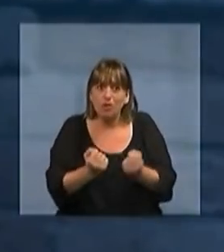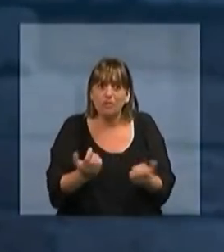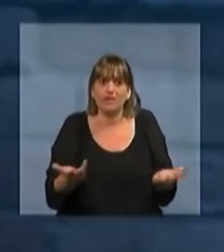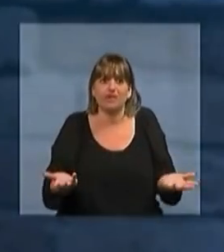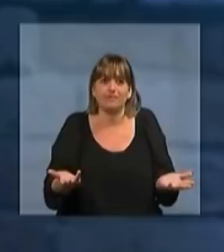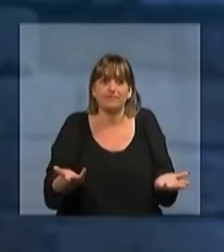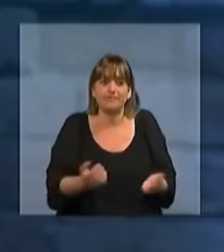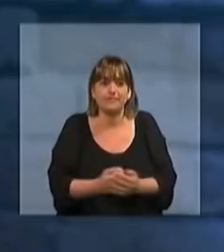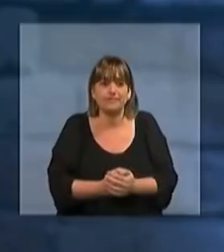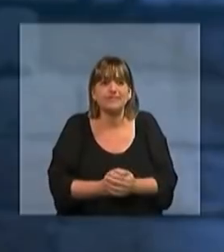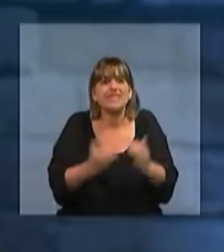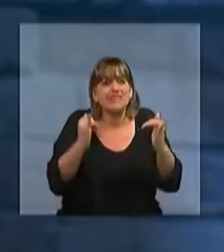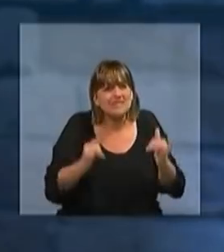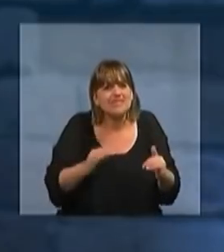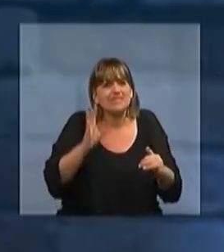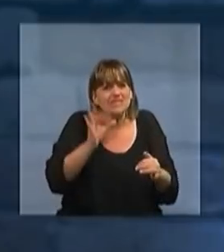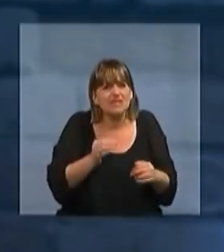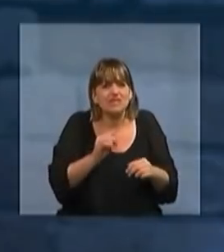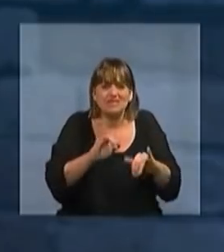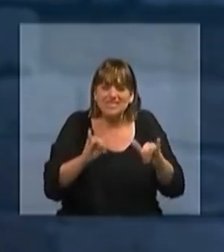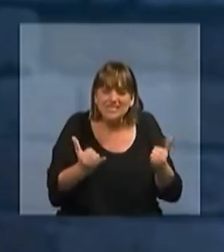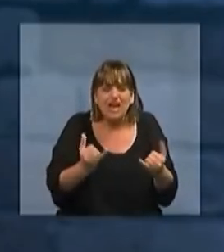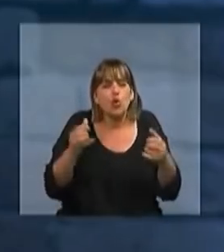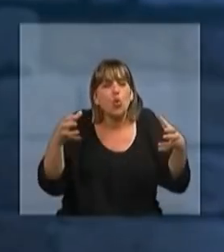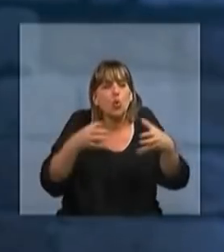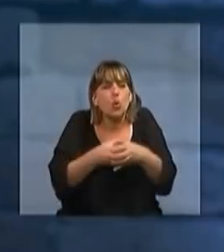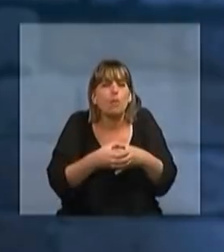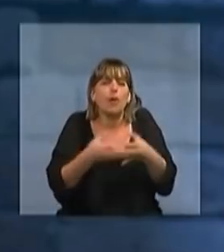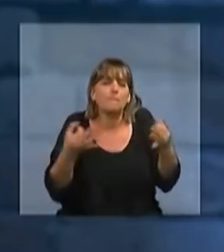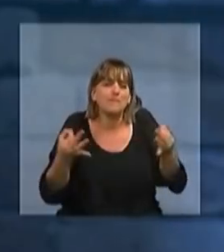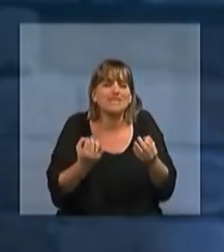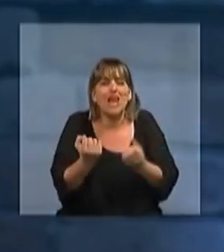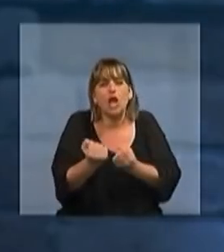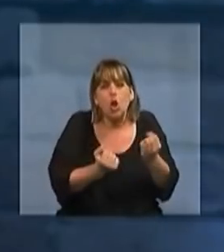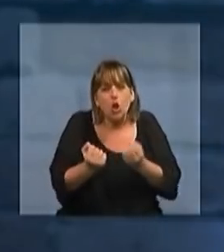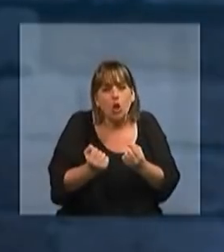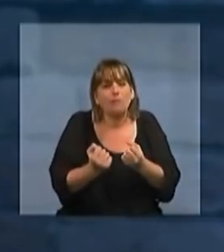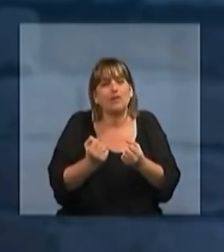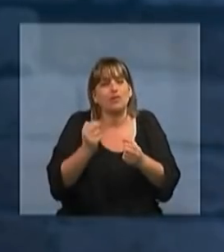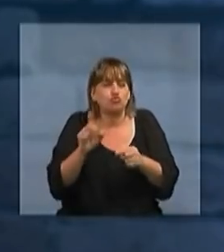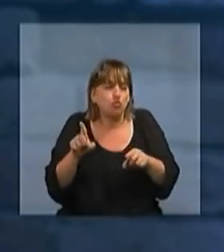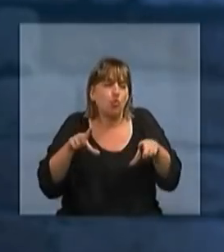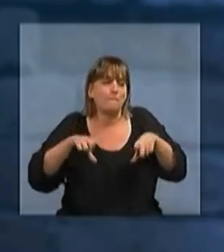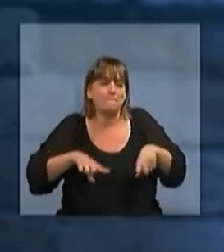a... con esto, con Azucena Arbeleche, el equipo económico está muy claro.